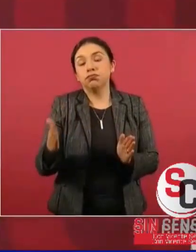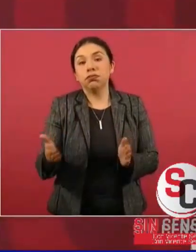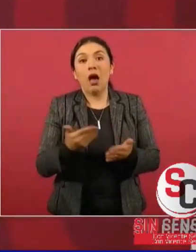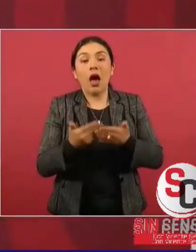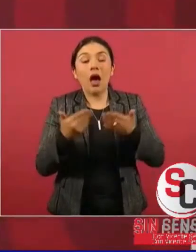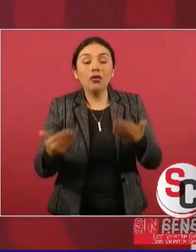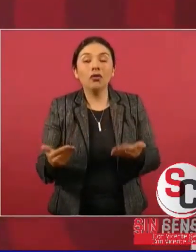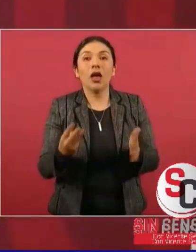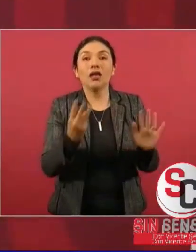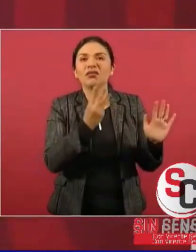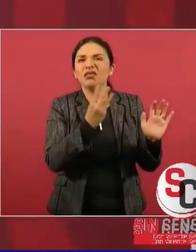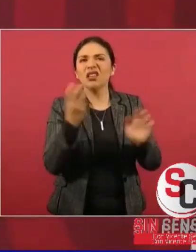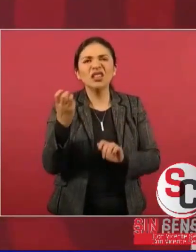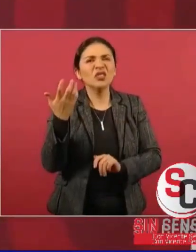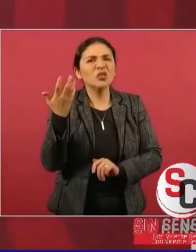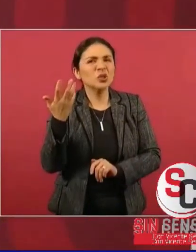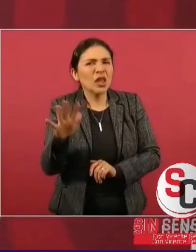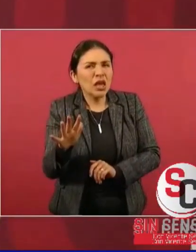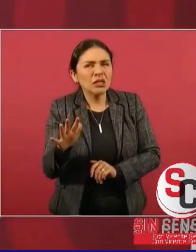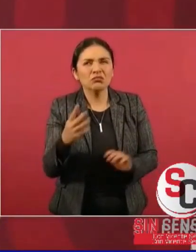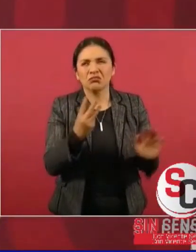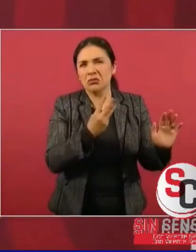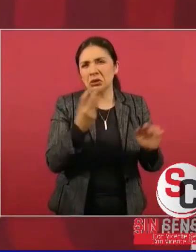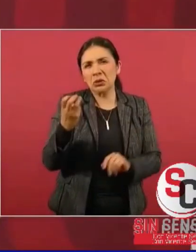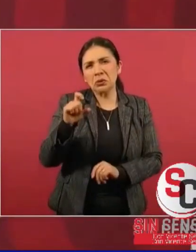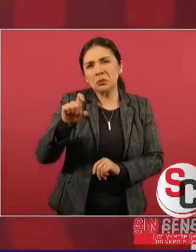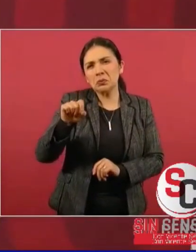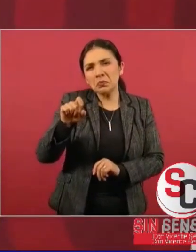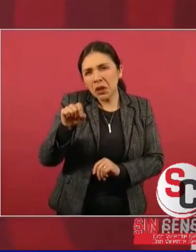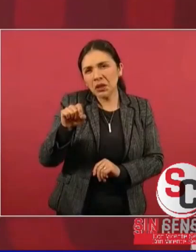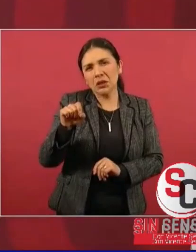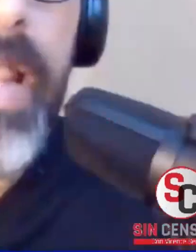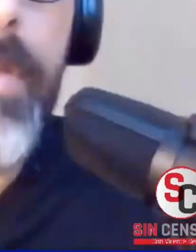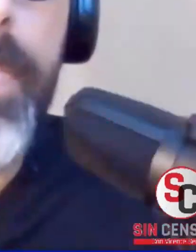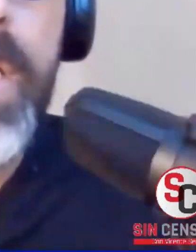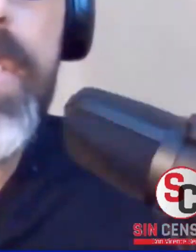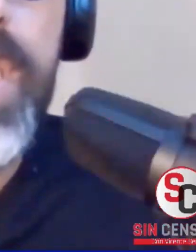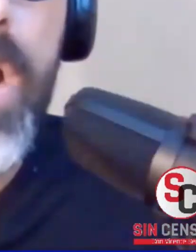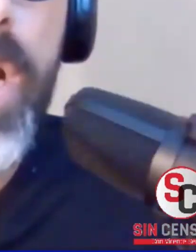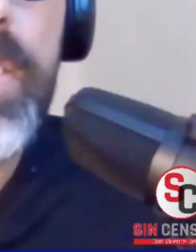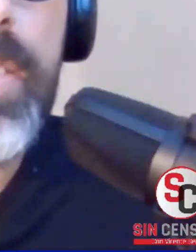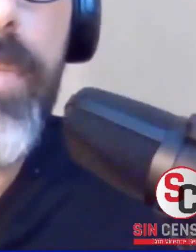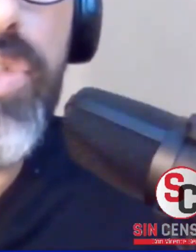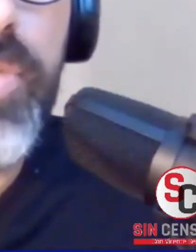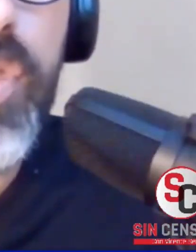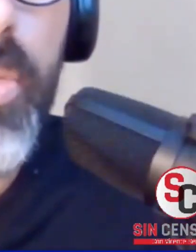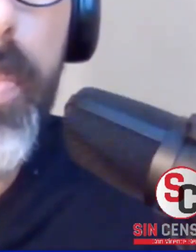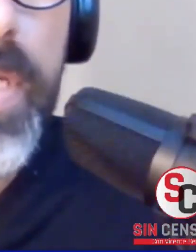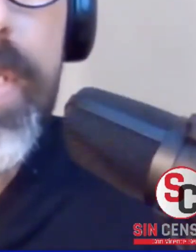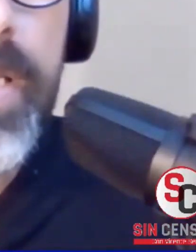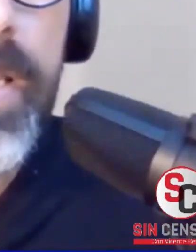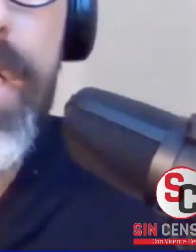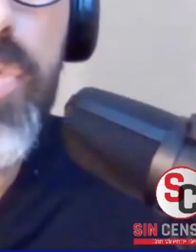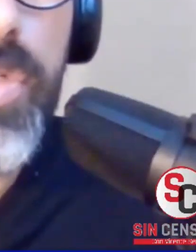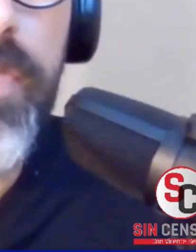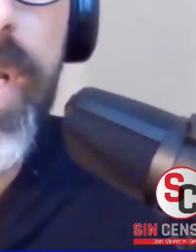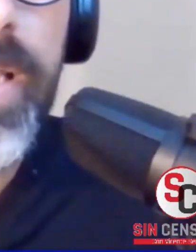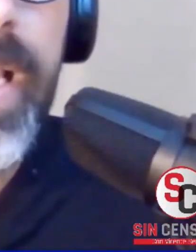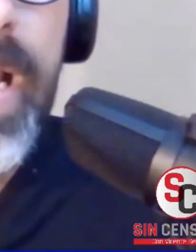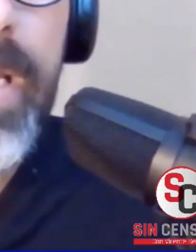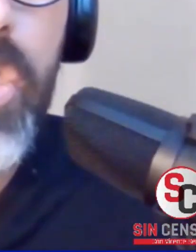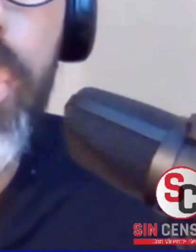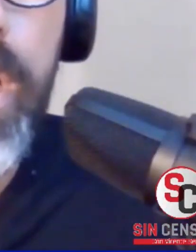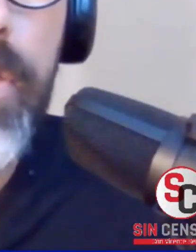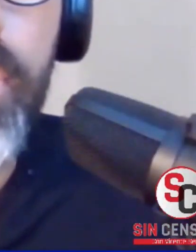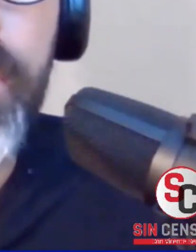un presidente que pueblerino, parroquial, que no salía del país, y ahora estamos viendo un presidente que es un referente